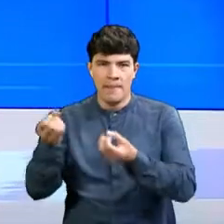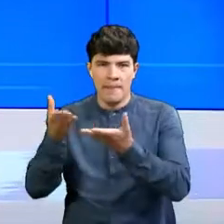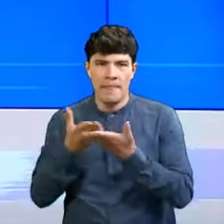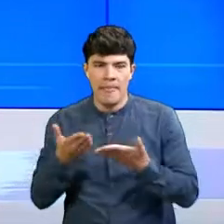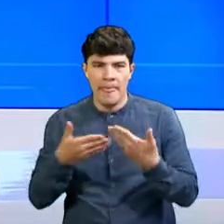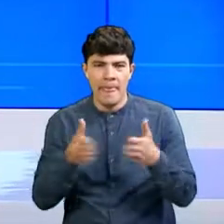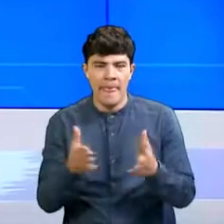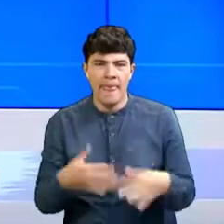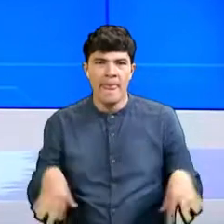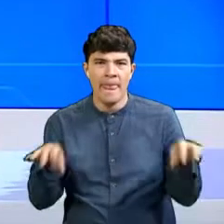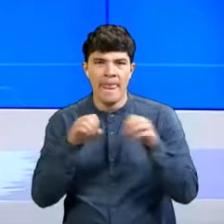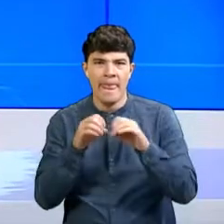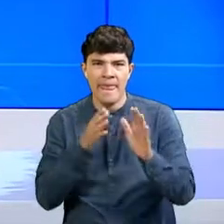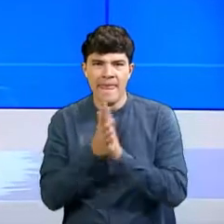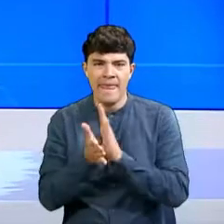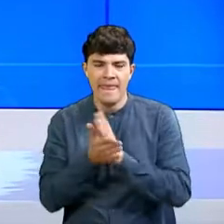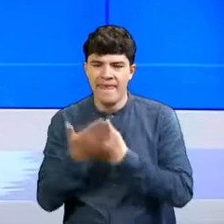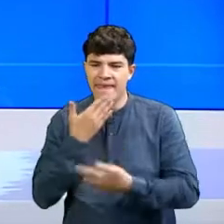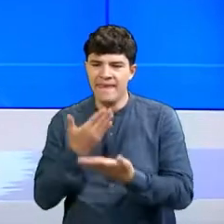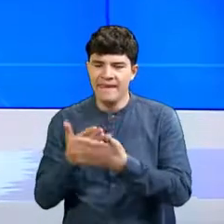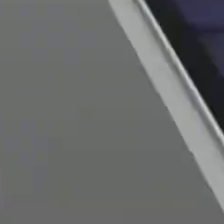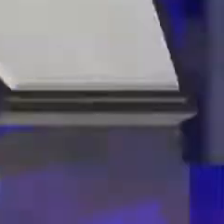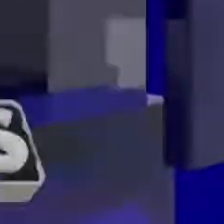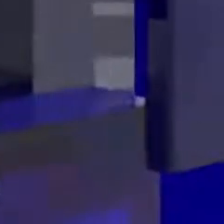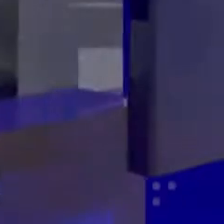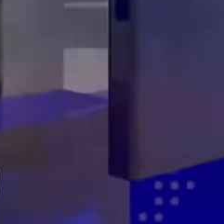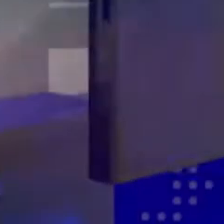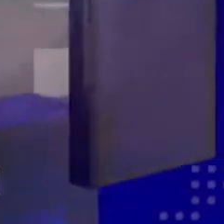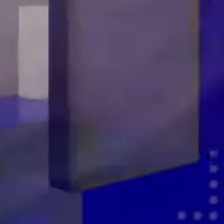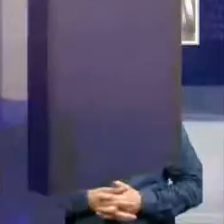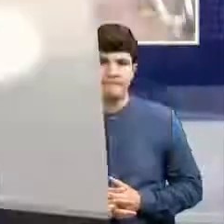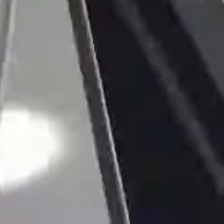información a esta hora de la tarde carlos muy buenas tardes